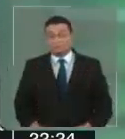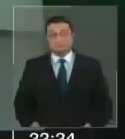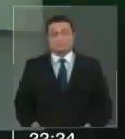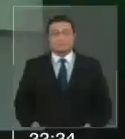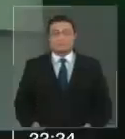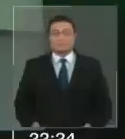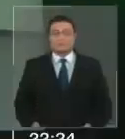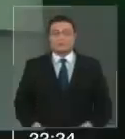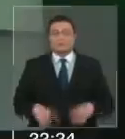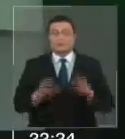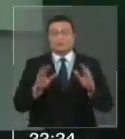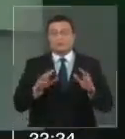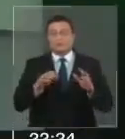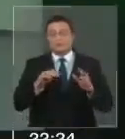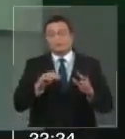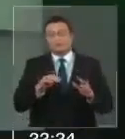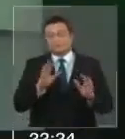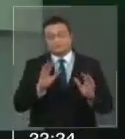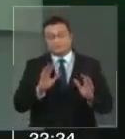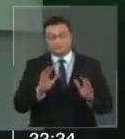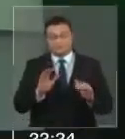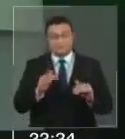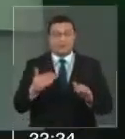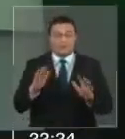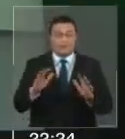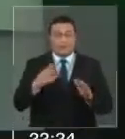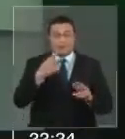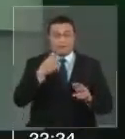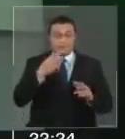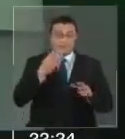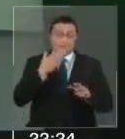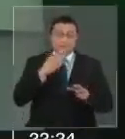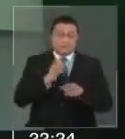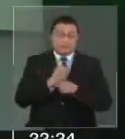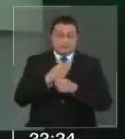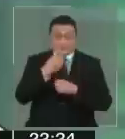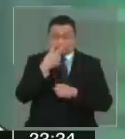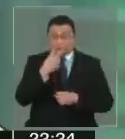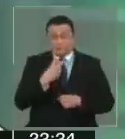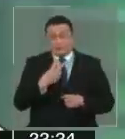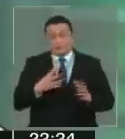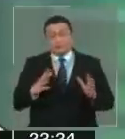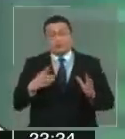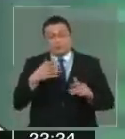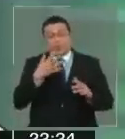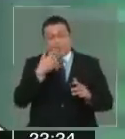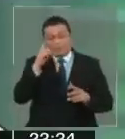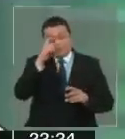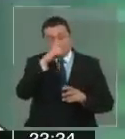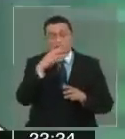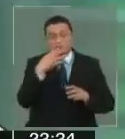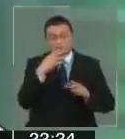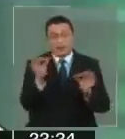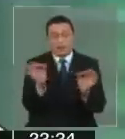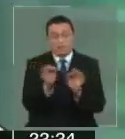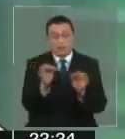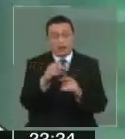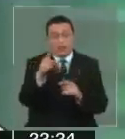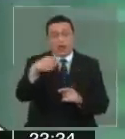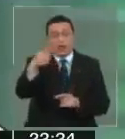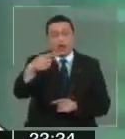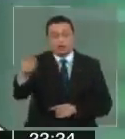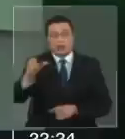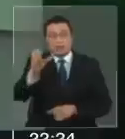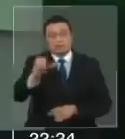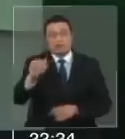Maru, voy a contar tú. No. Pero es difícil explicarle a otra gente cuánto